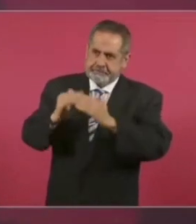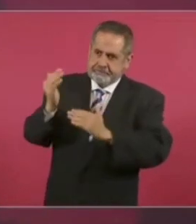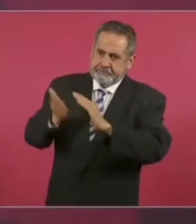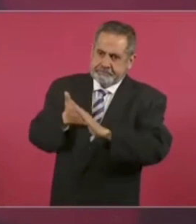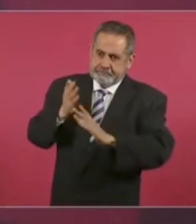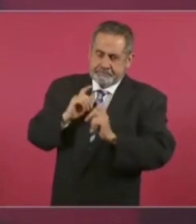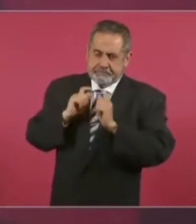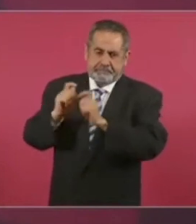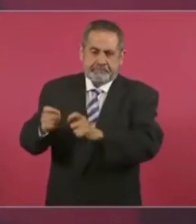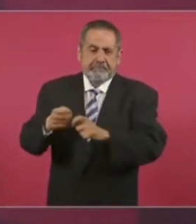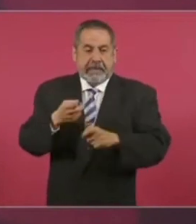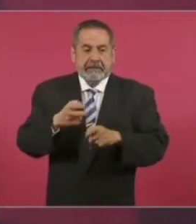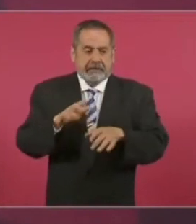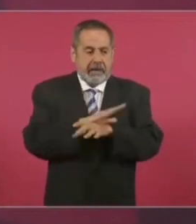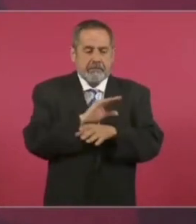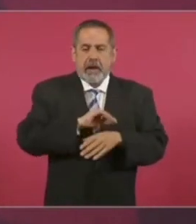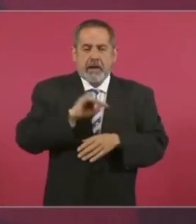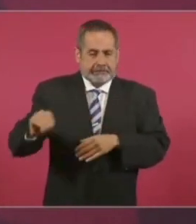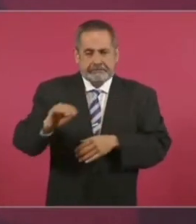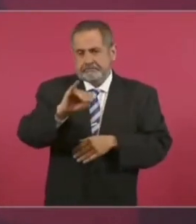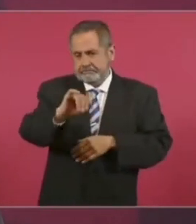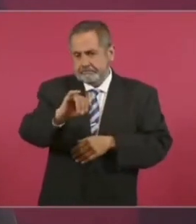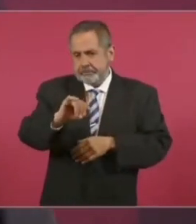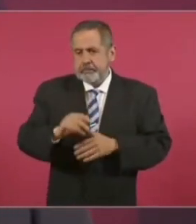esa dependencia sí. Lo mismo,